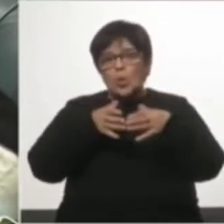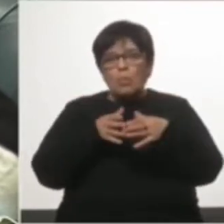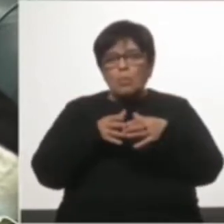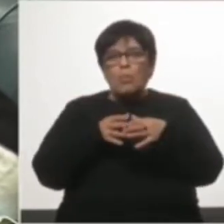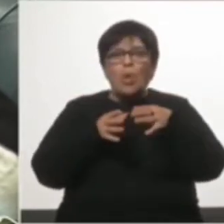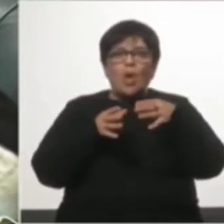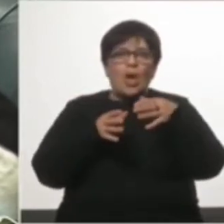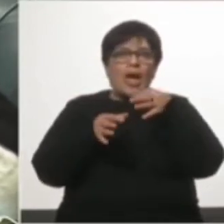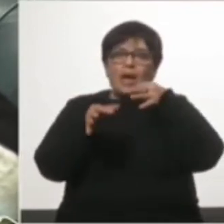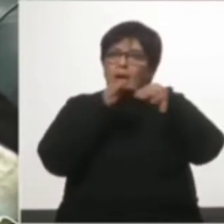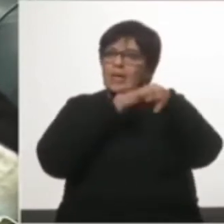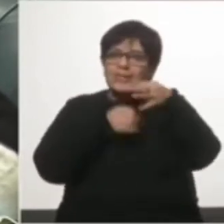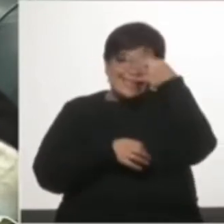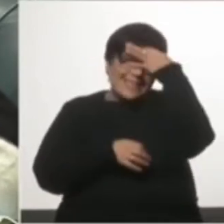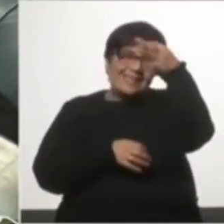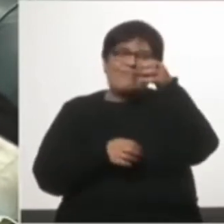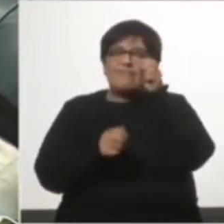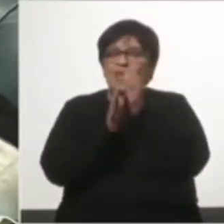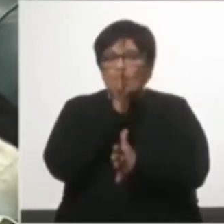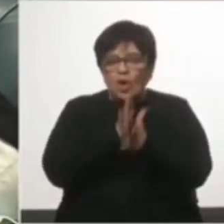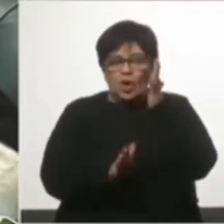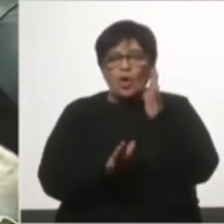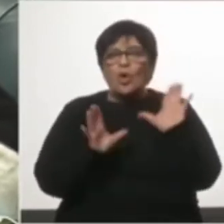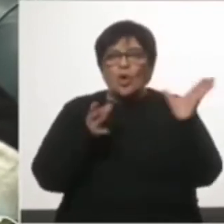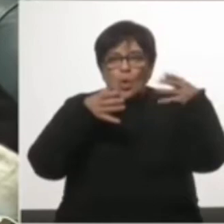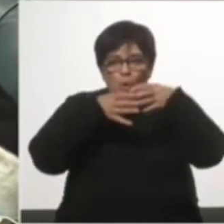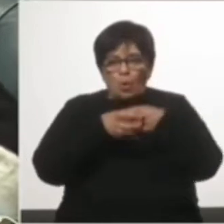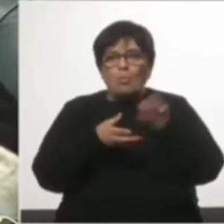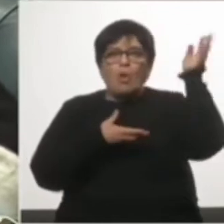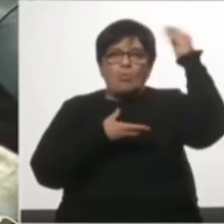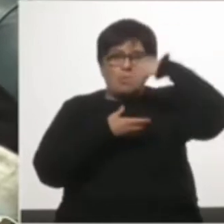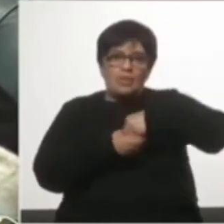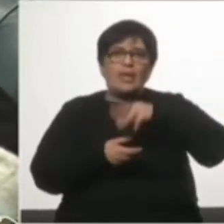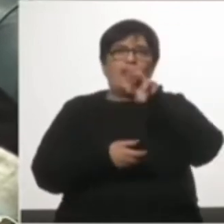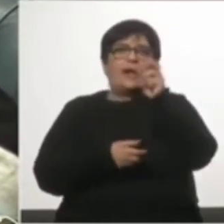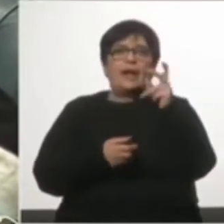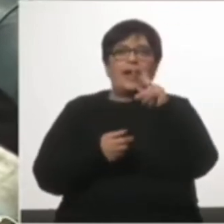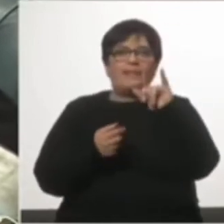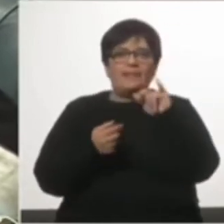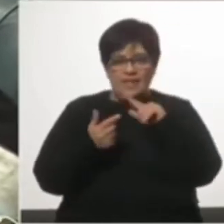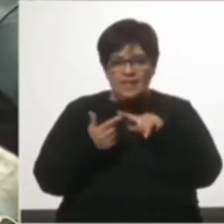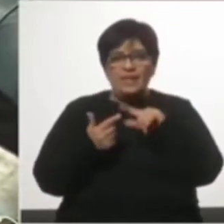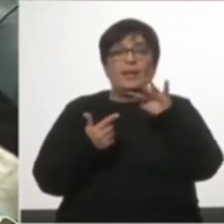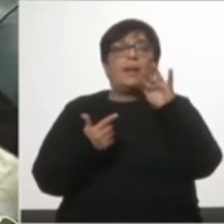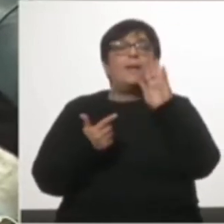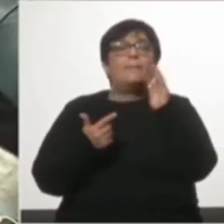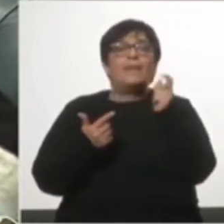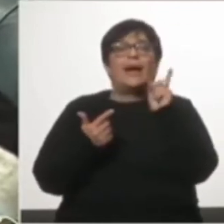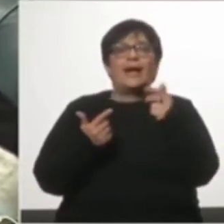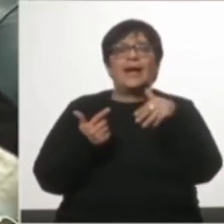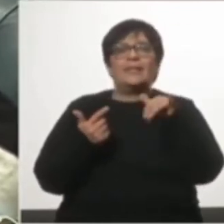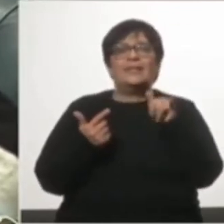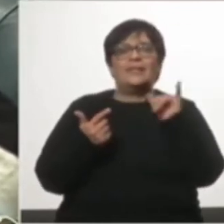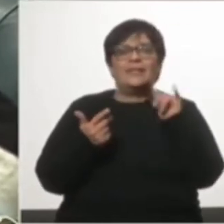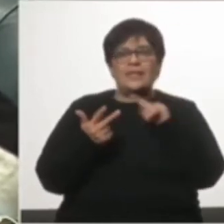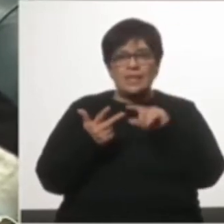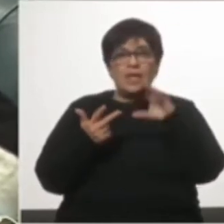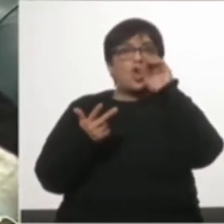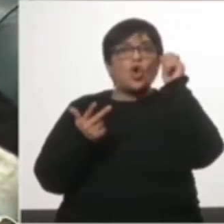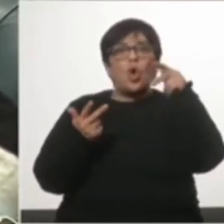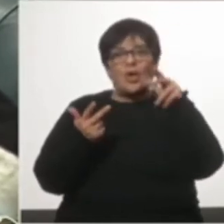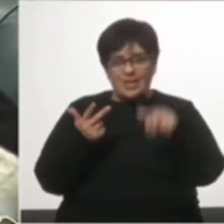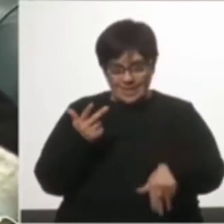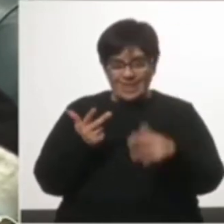al Grupo Asesor Científico Honorario, conformado, entre otros, por Rafael Radi, Fernando Paganini y Henry Cohen, al